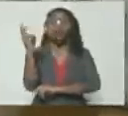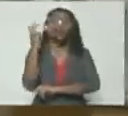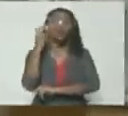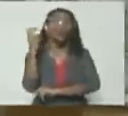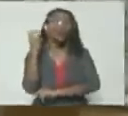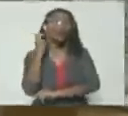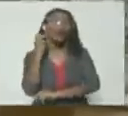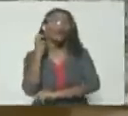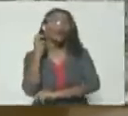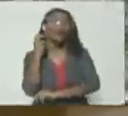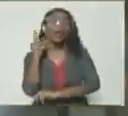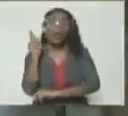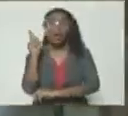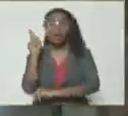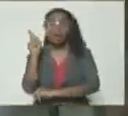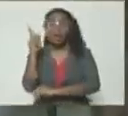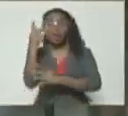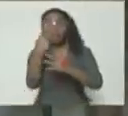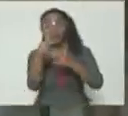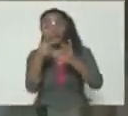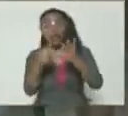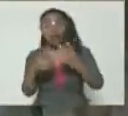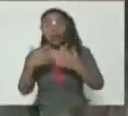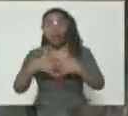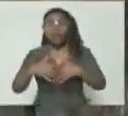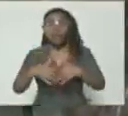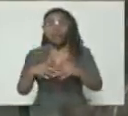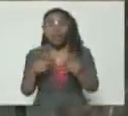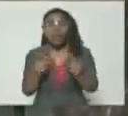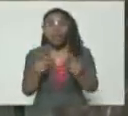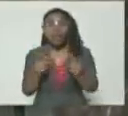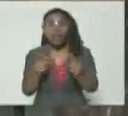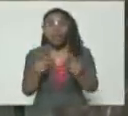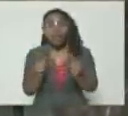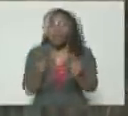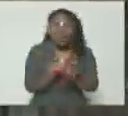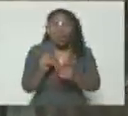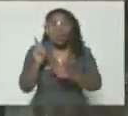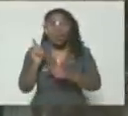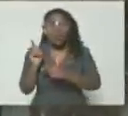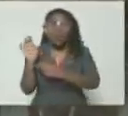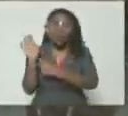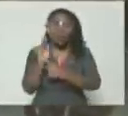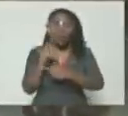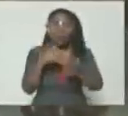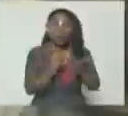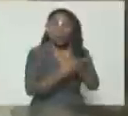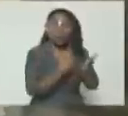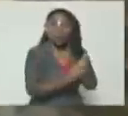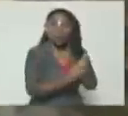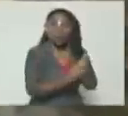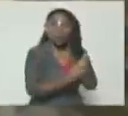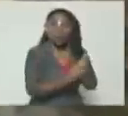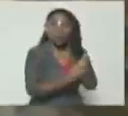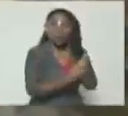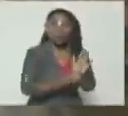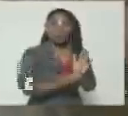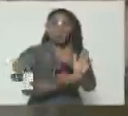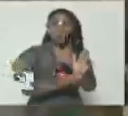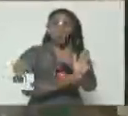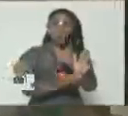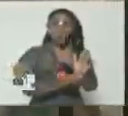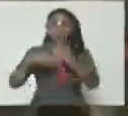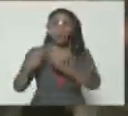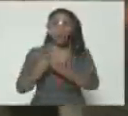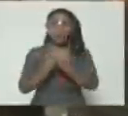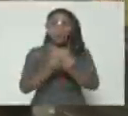chocolate, que son varias empresas pequeñas que vienen a mostrar sus productos hoy aquí con